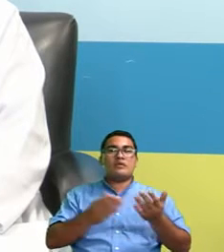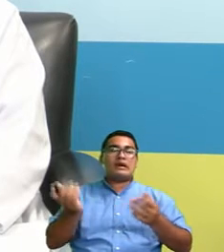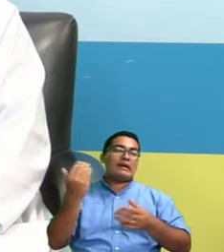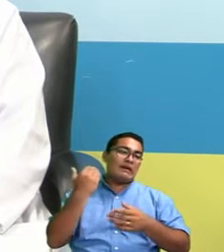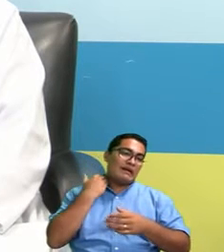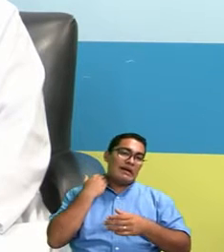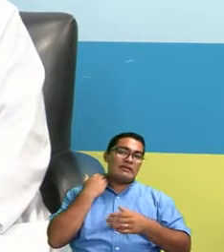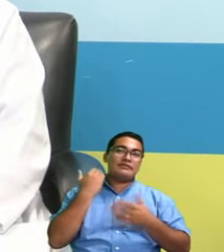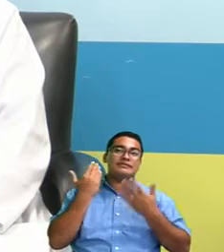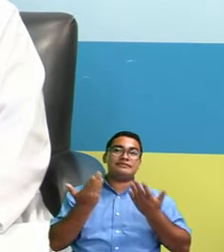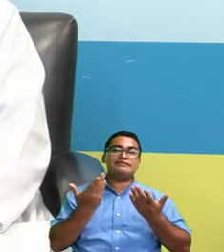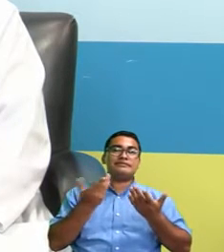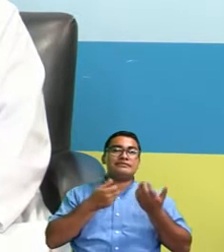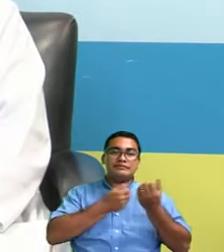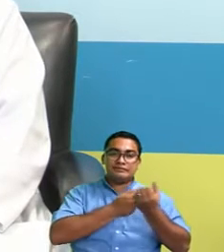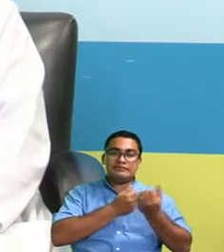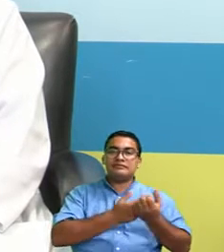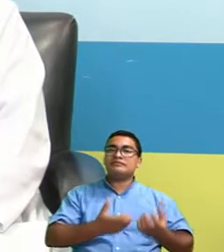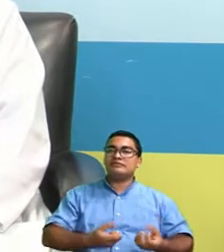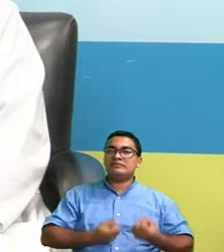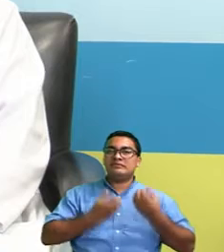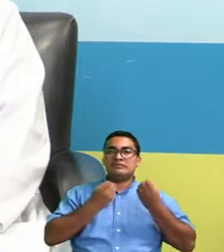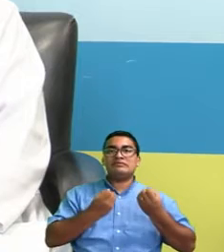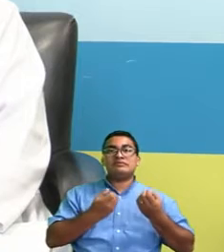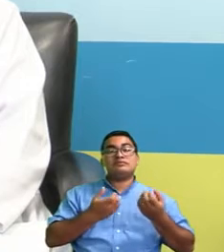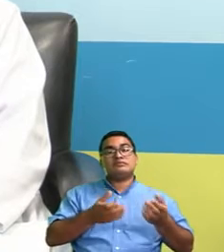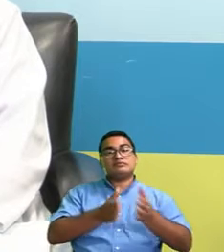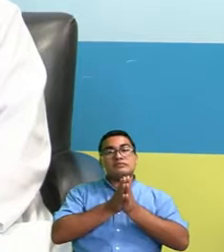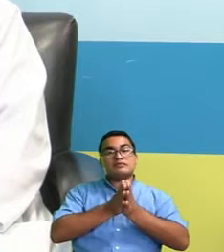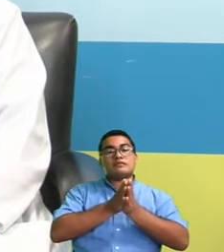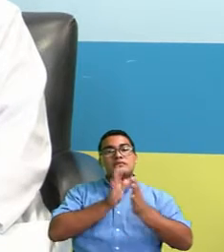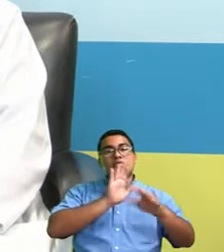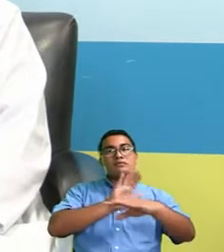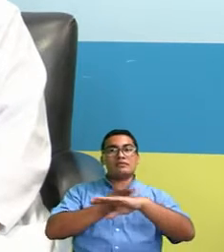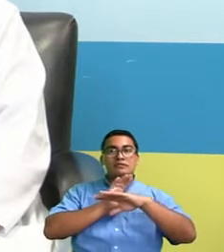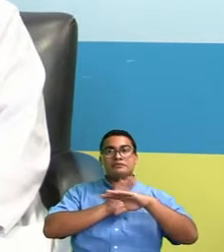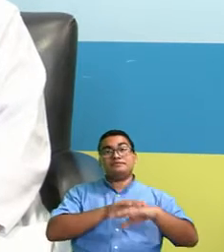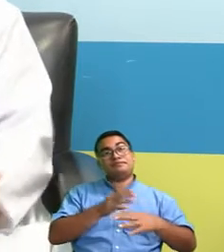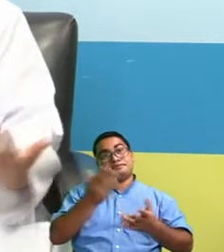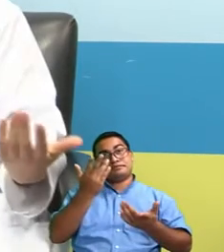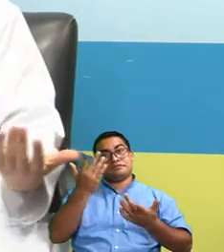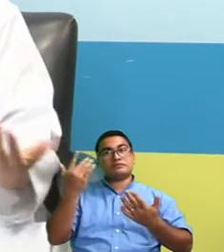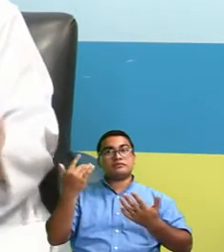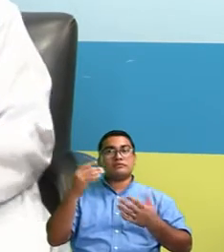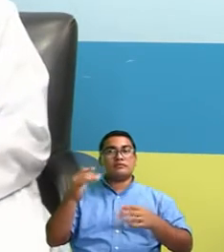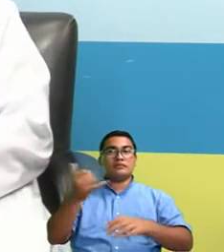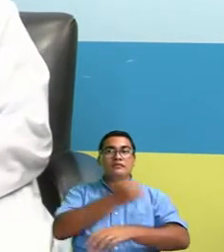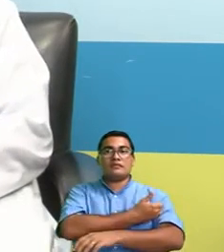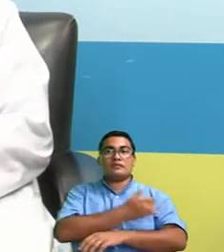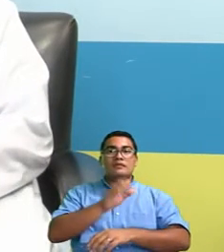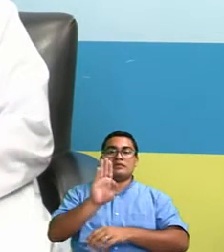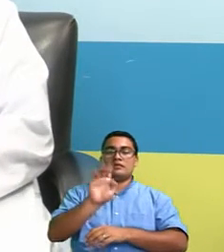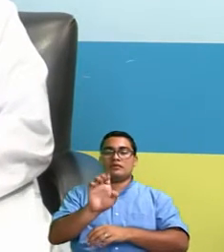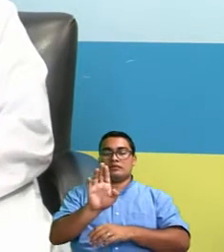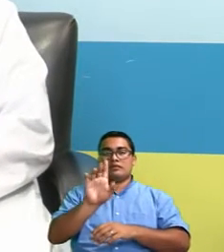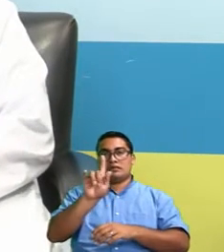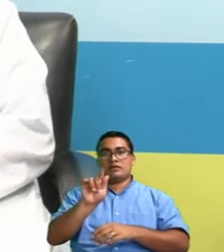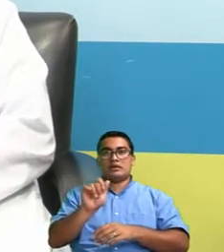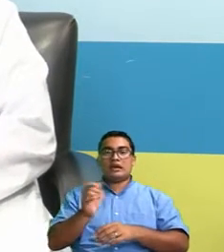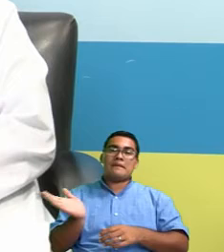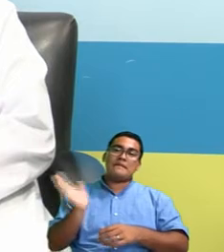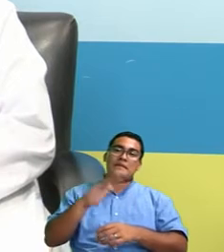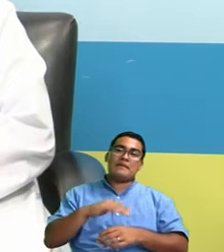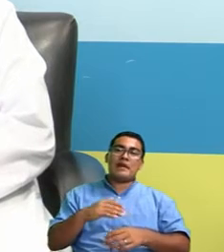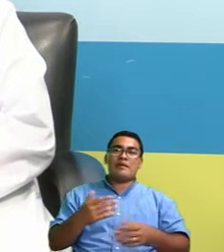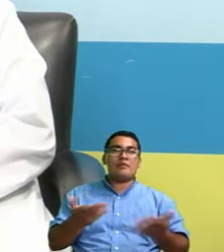apoya a nuestro hospital. Entonces es una invitación, allá nos vemos, los del hospital vamos,